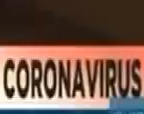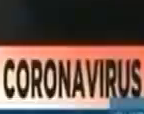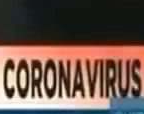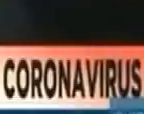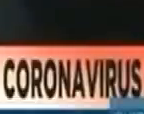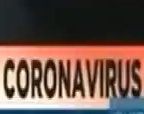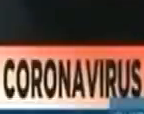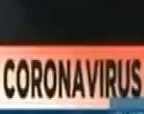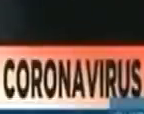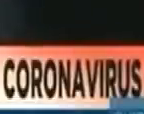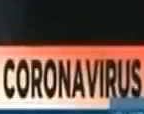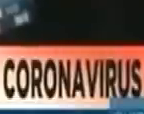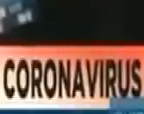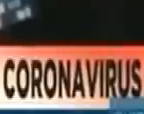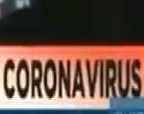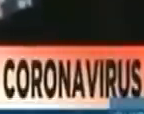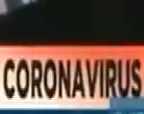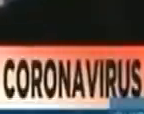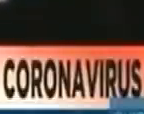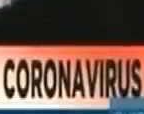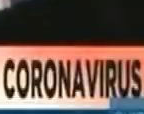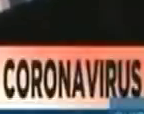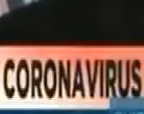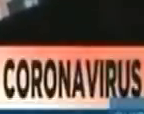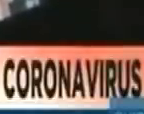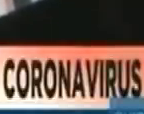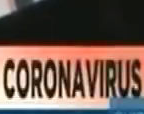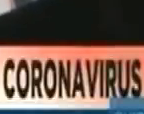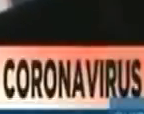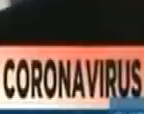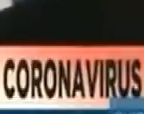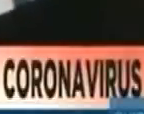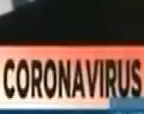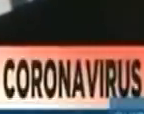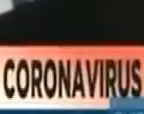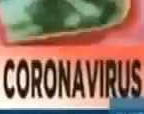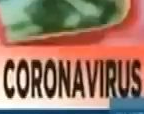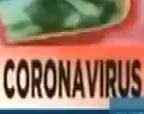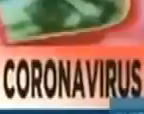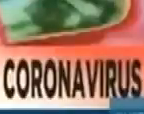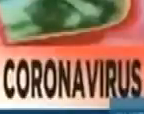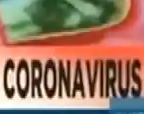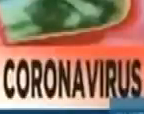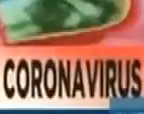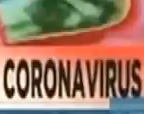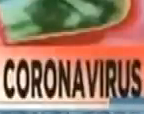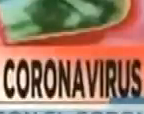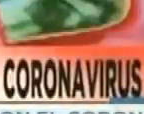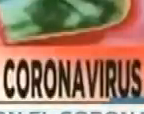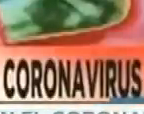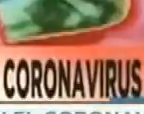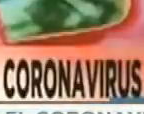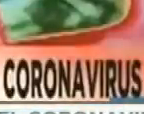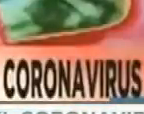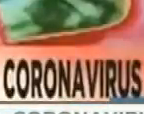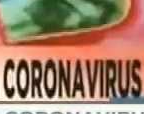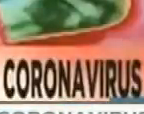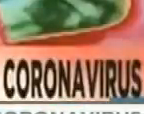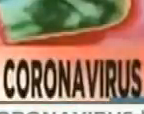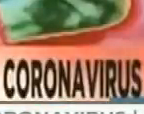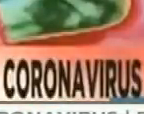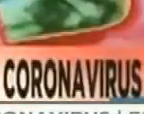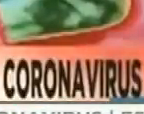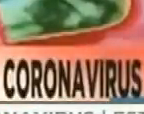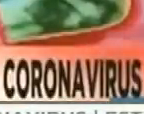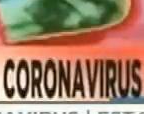exhalan simplemente al hablar se expanden en el aire. La imagen ha sido captada por un equipo de televisión española gracias a una cámara